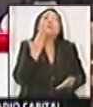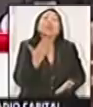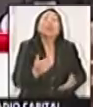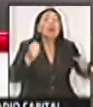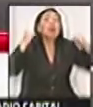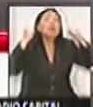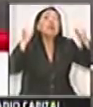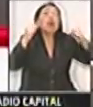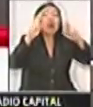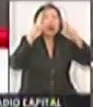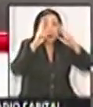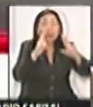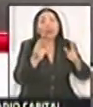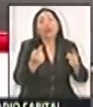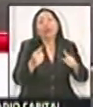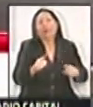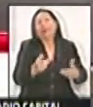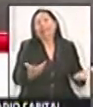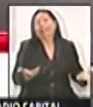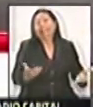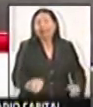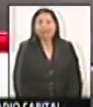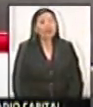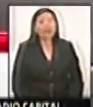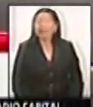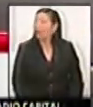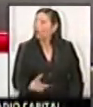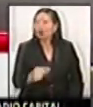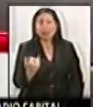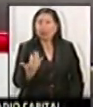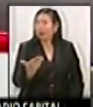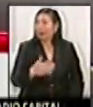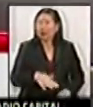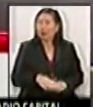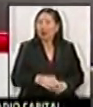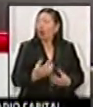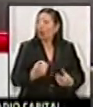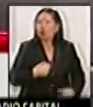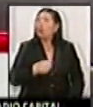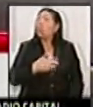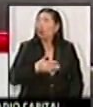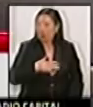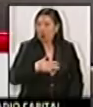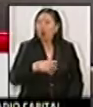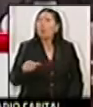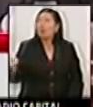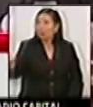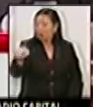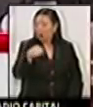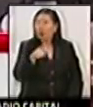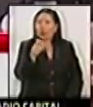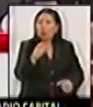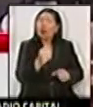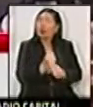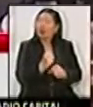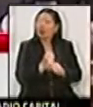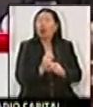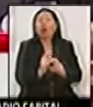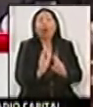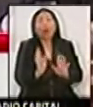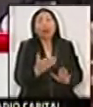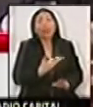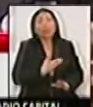Que se respeten los acuerdos. Señor ministro, no solamente se trata de los empresarios, se trata de los trabajadores. Ojalá